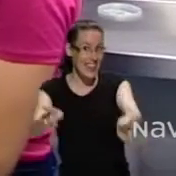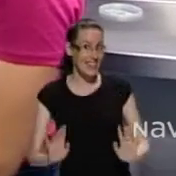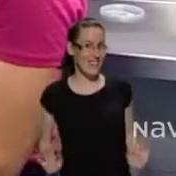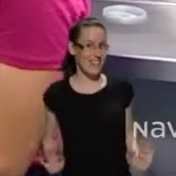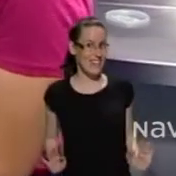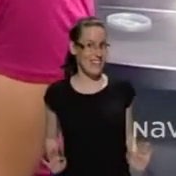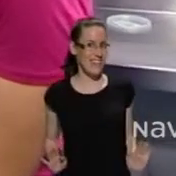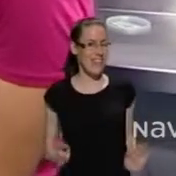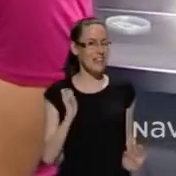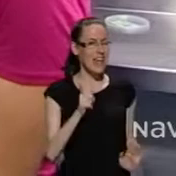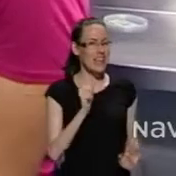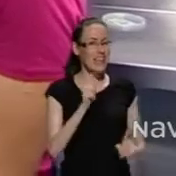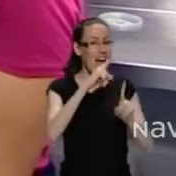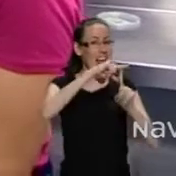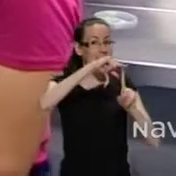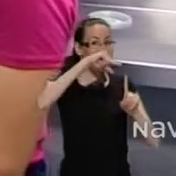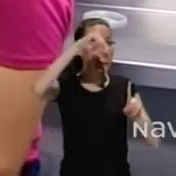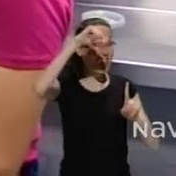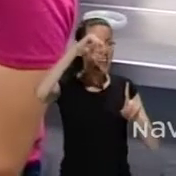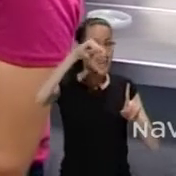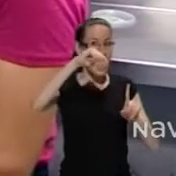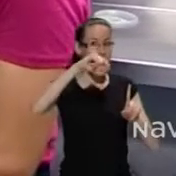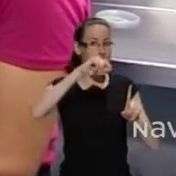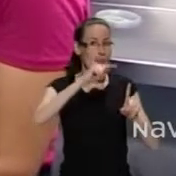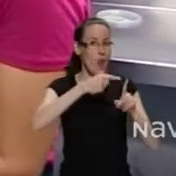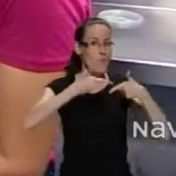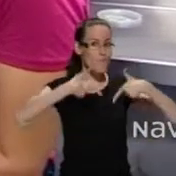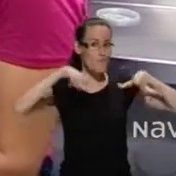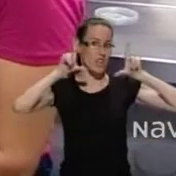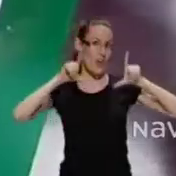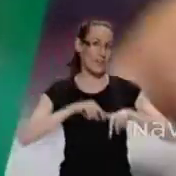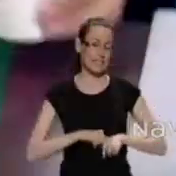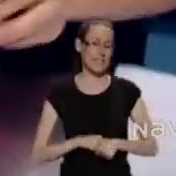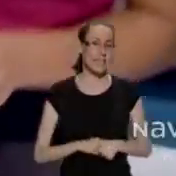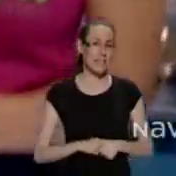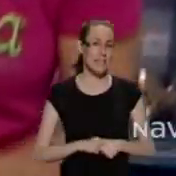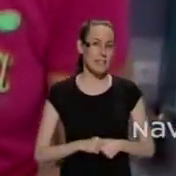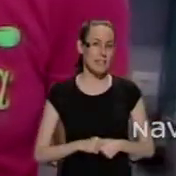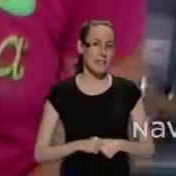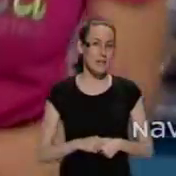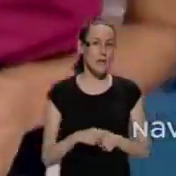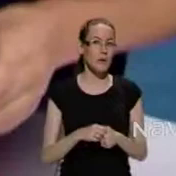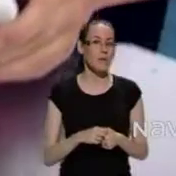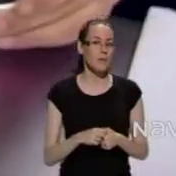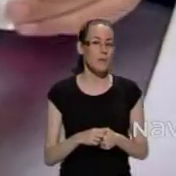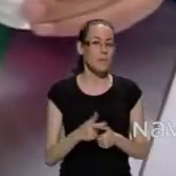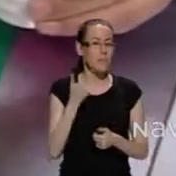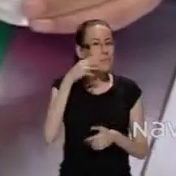cereal es de todo lo que vamos a poner en el plato lo que más vamos a comer. Unas semillitas de sésamo